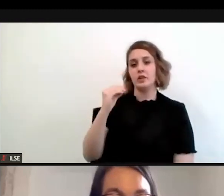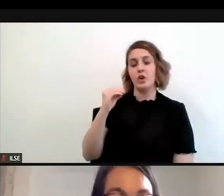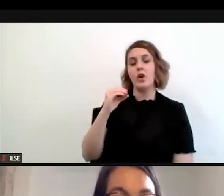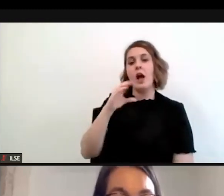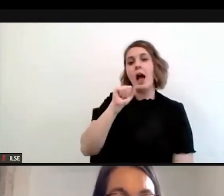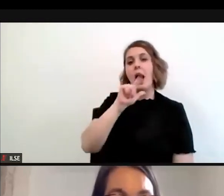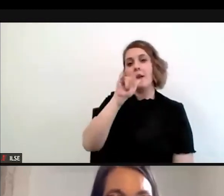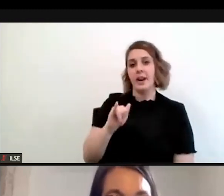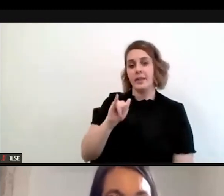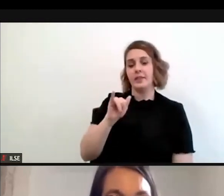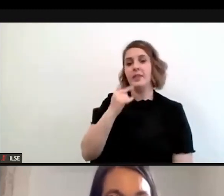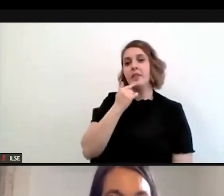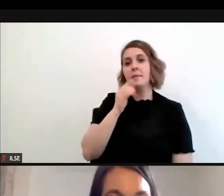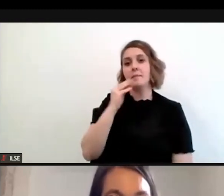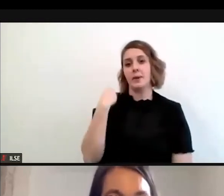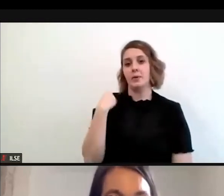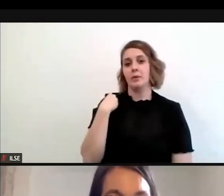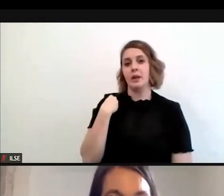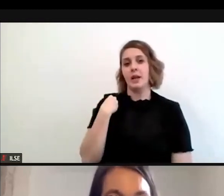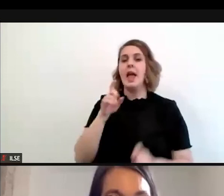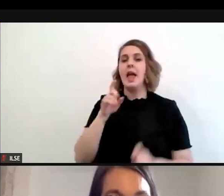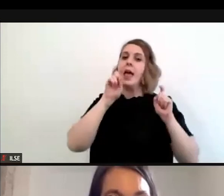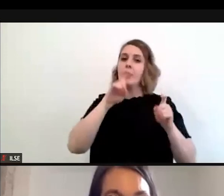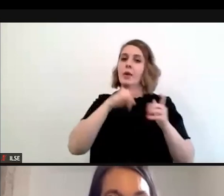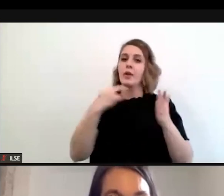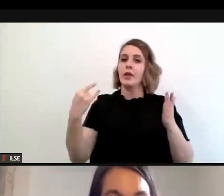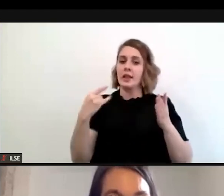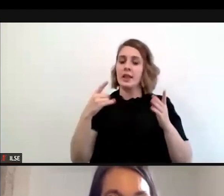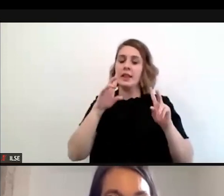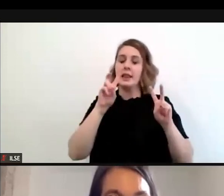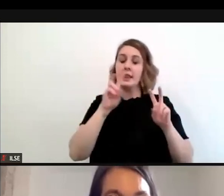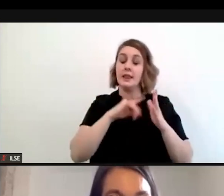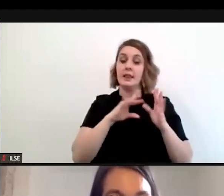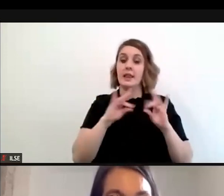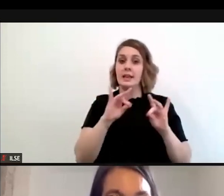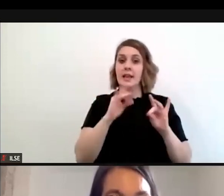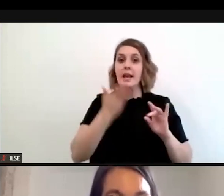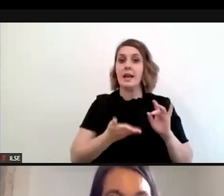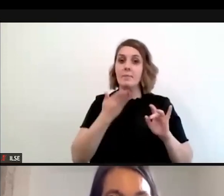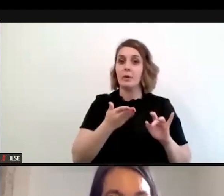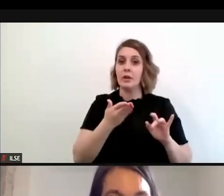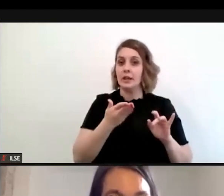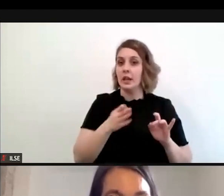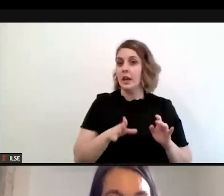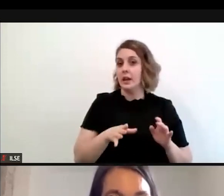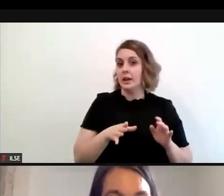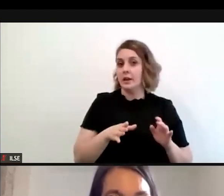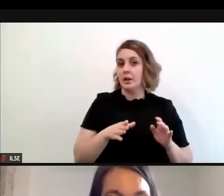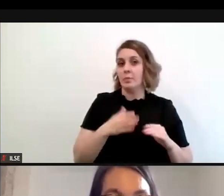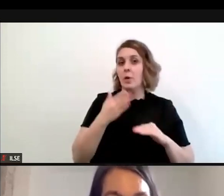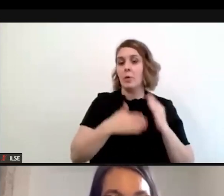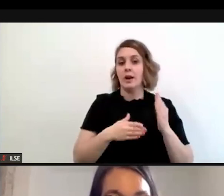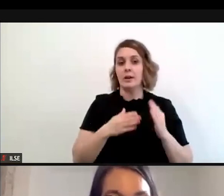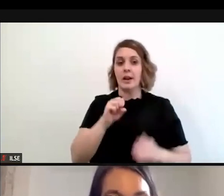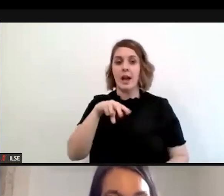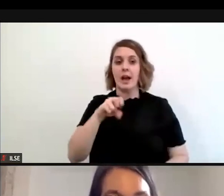punto una educación digital es importante? Si te parece, Ana, seguimos, como ha sido muy breve, seguimos contigo.